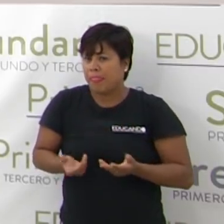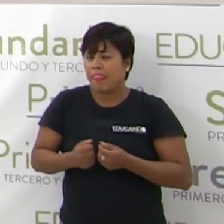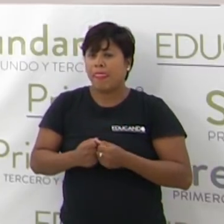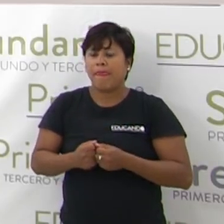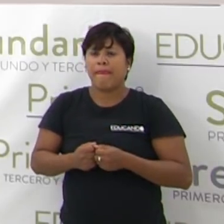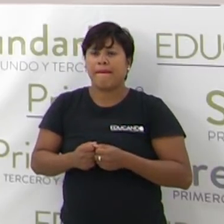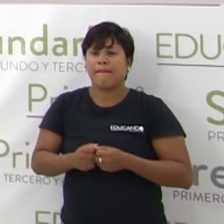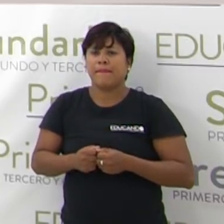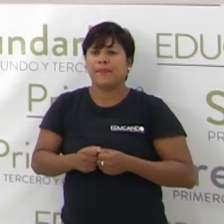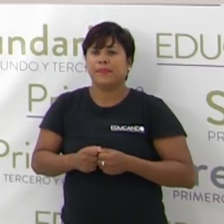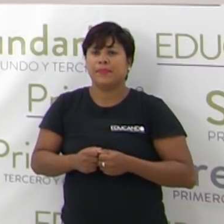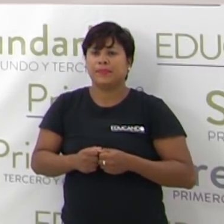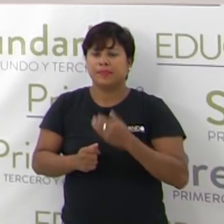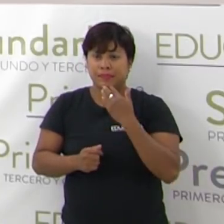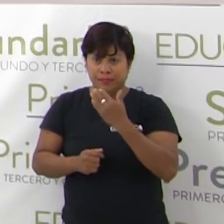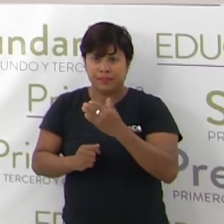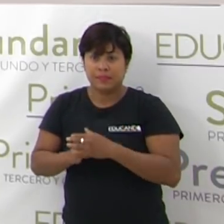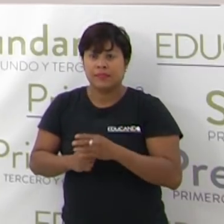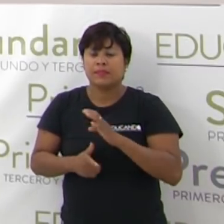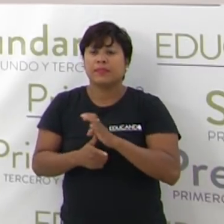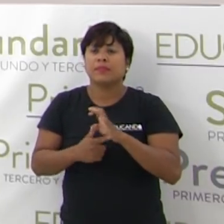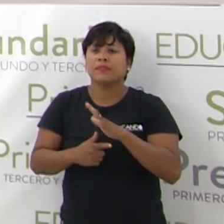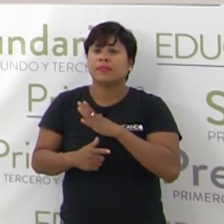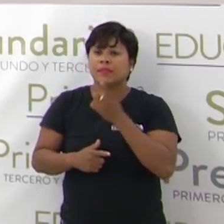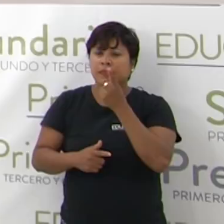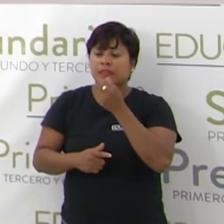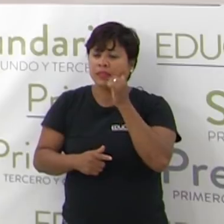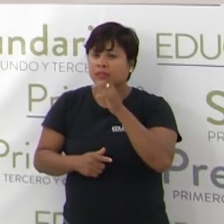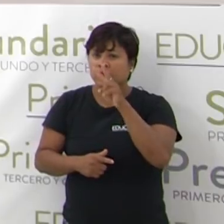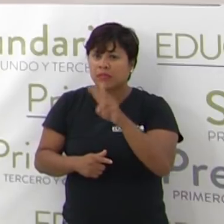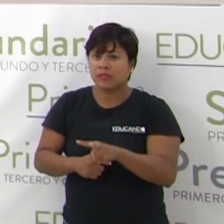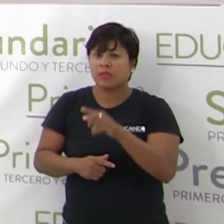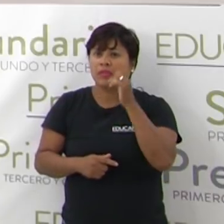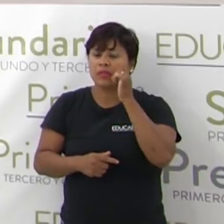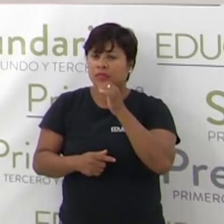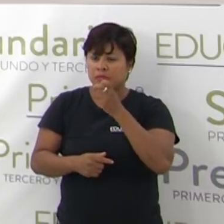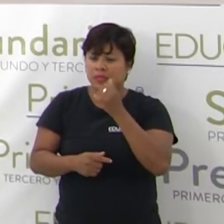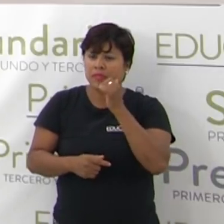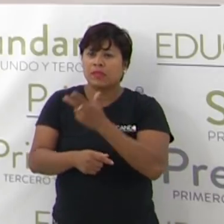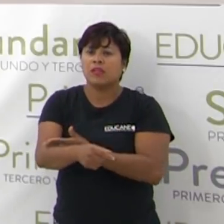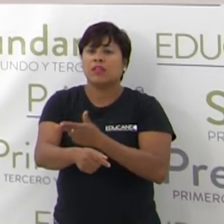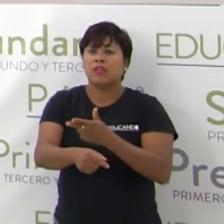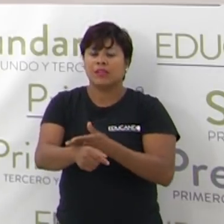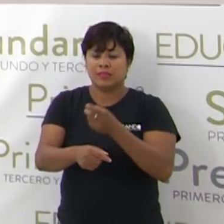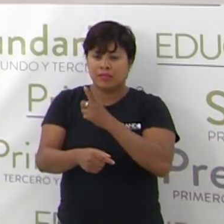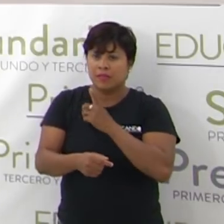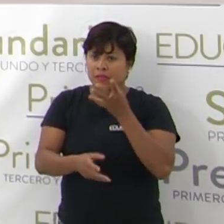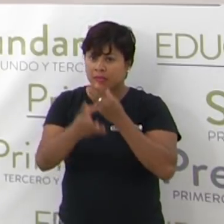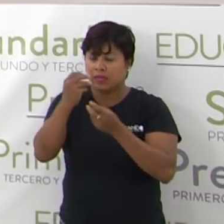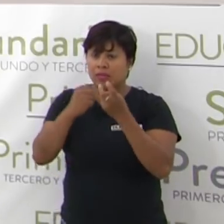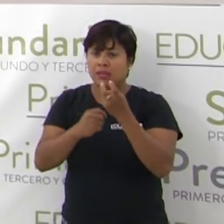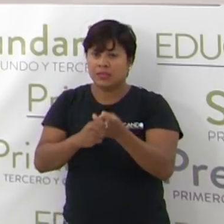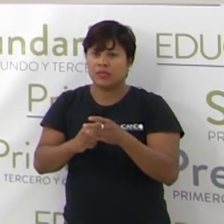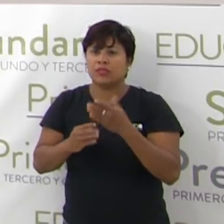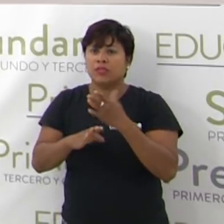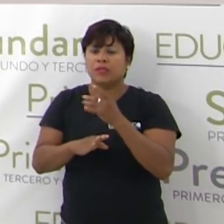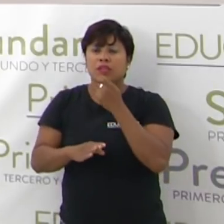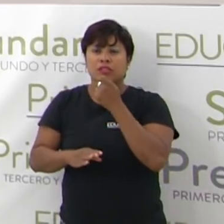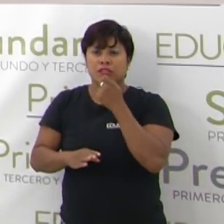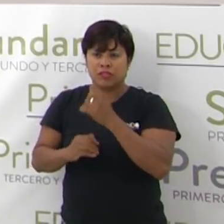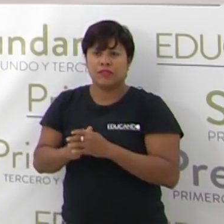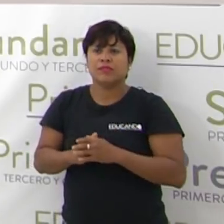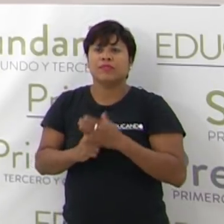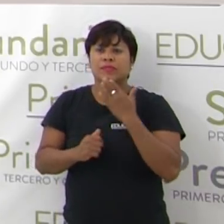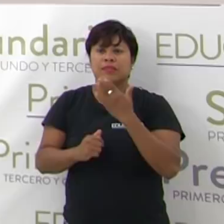con alguien más, ¿verdad? Entonces hay que decir la verdad. Los niños son muy honestos y hay que aprender eso de los niños.